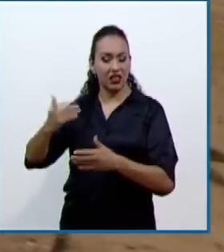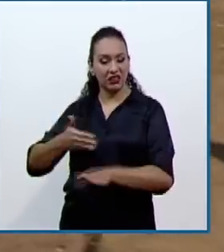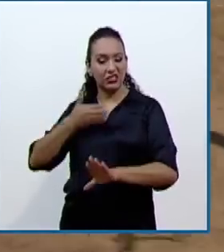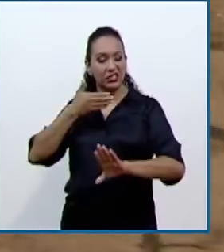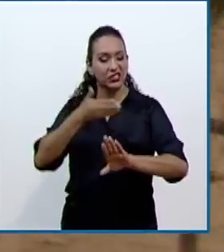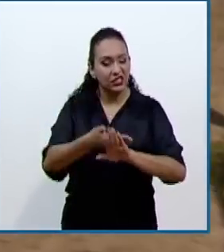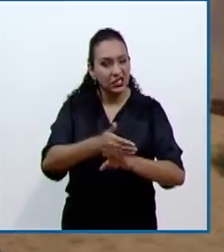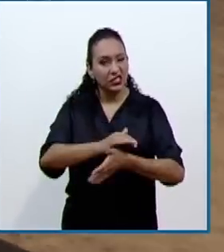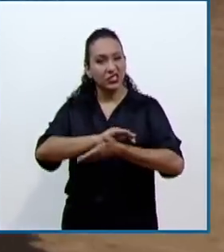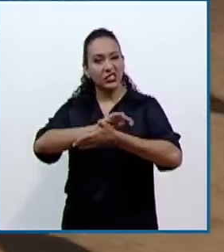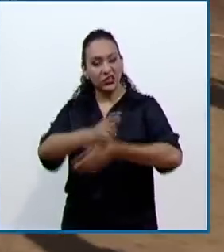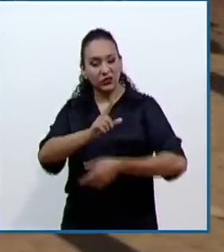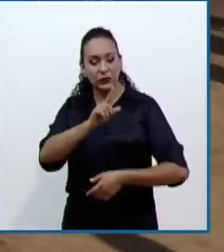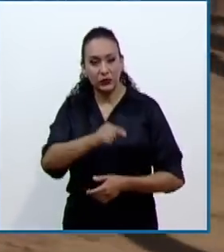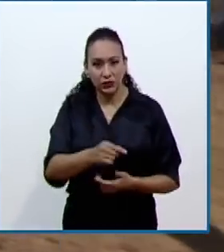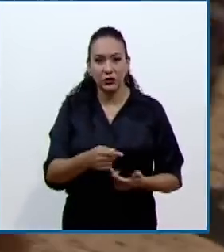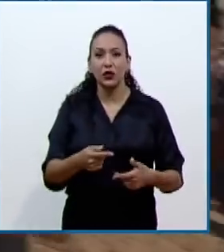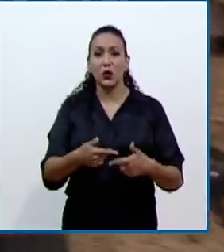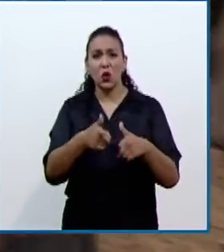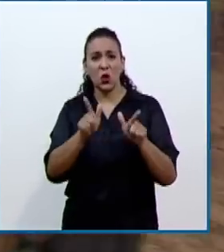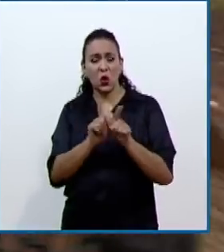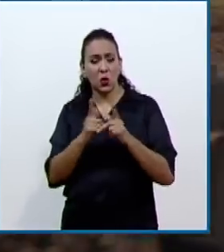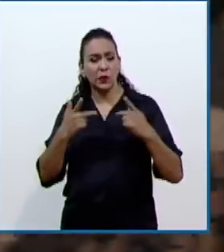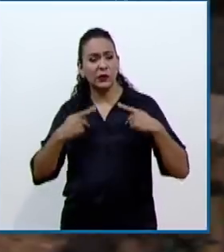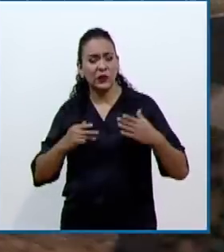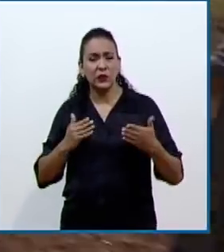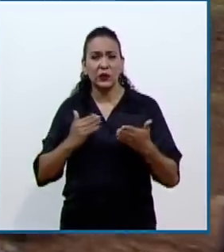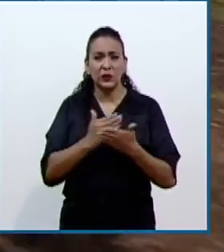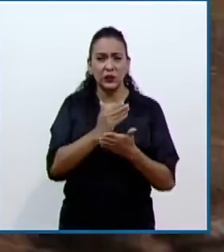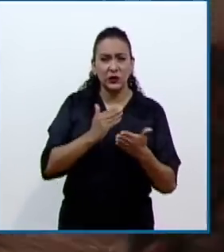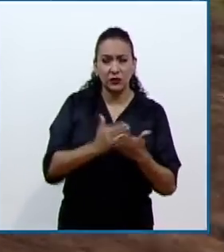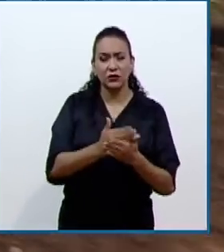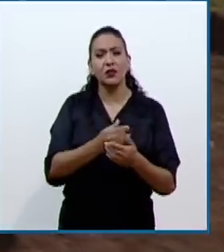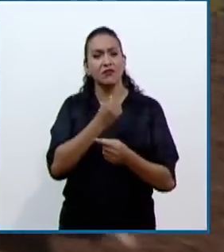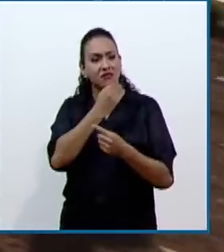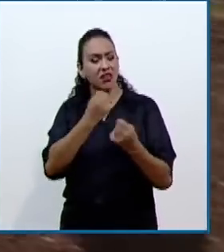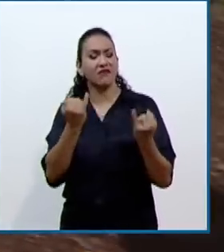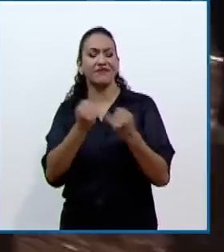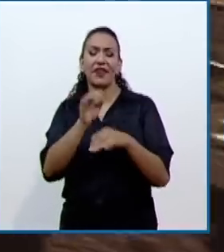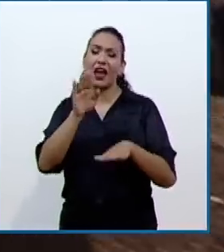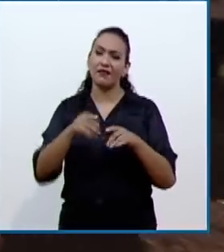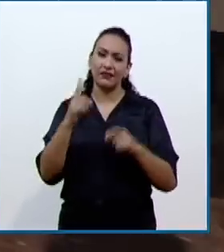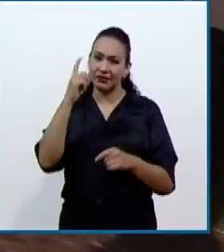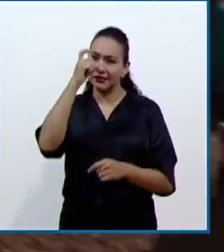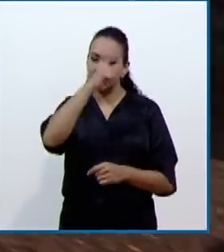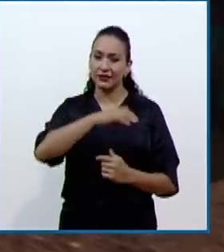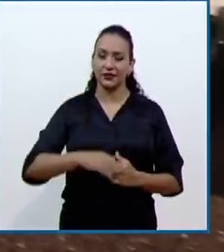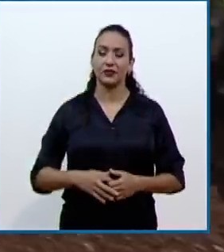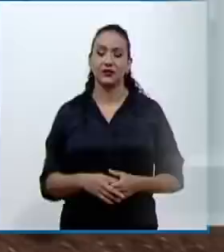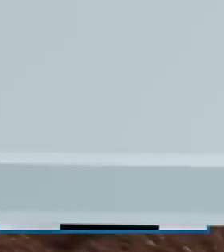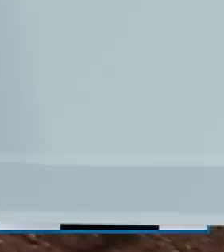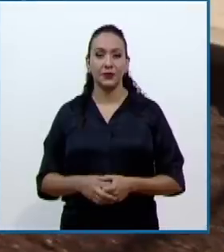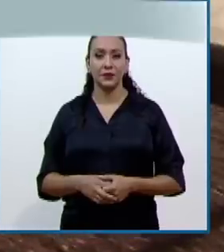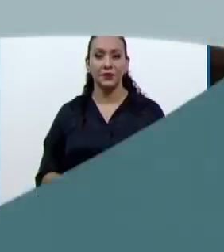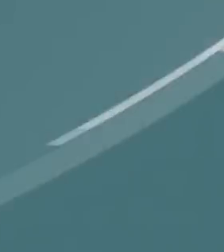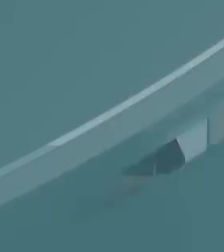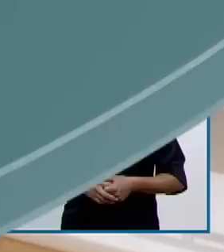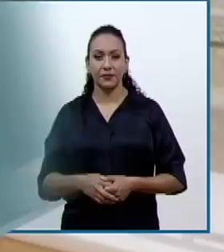que existen cargas que han impedido el ejercicio de los derechos en igualdad de condiciones.